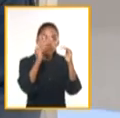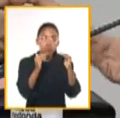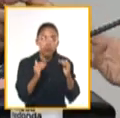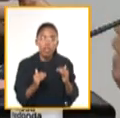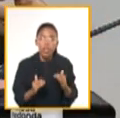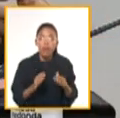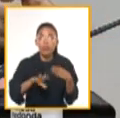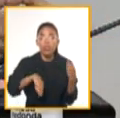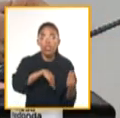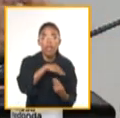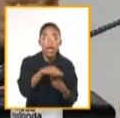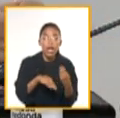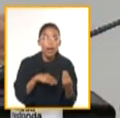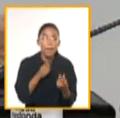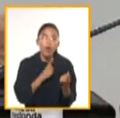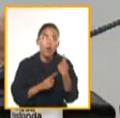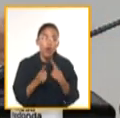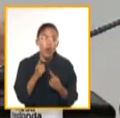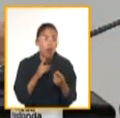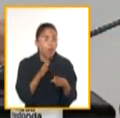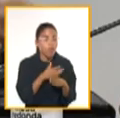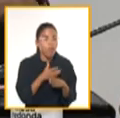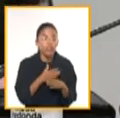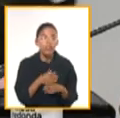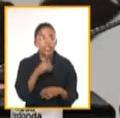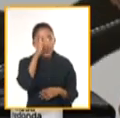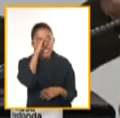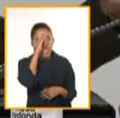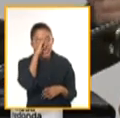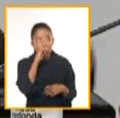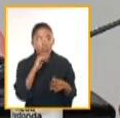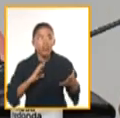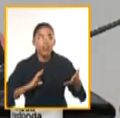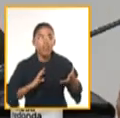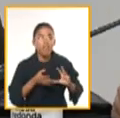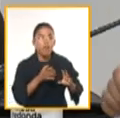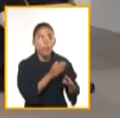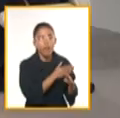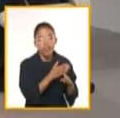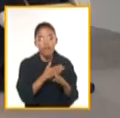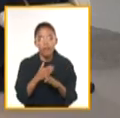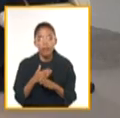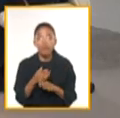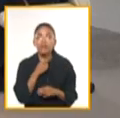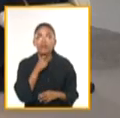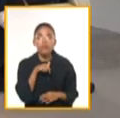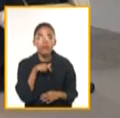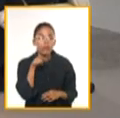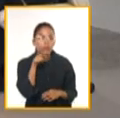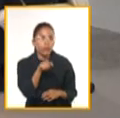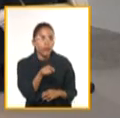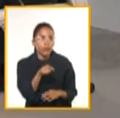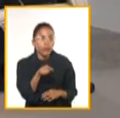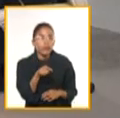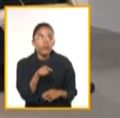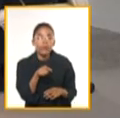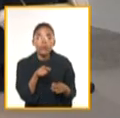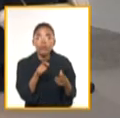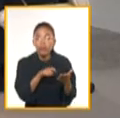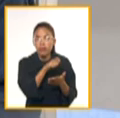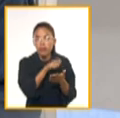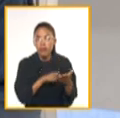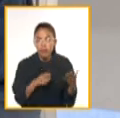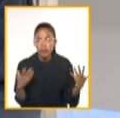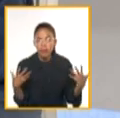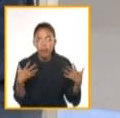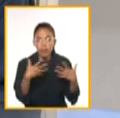por ejemplo, cuando actúa como isla es un tipo de operación, y cuando actúa como sistema es otro. O sea, cuando usted tiene el sistema unificado, como estamos ahora,